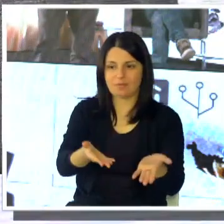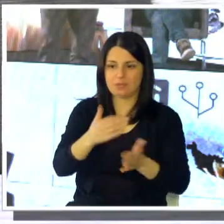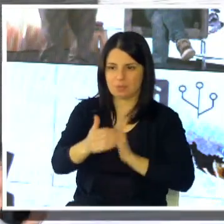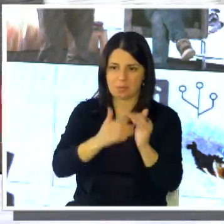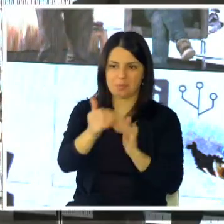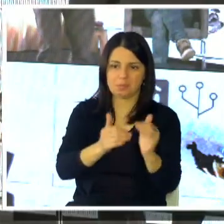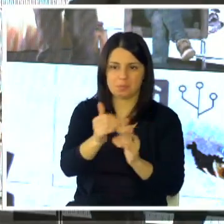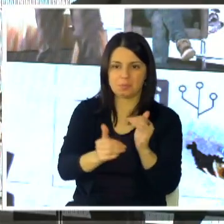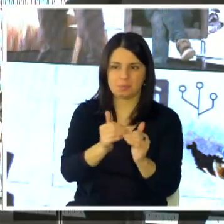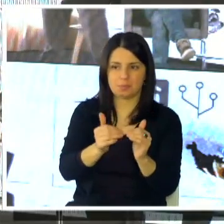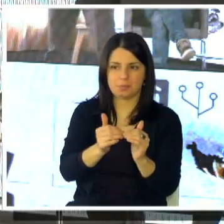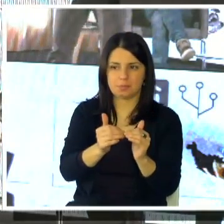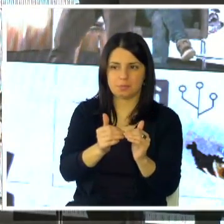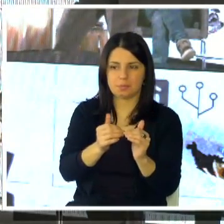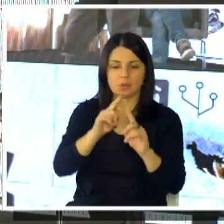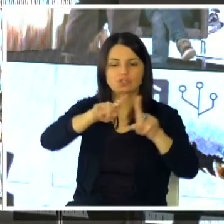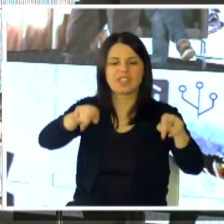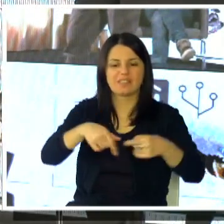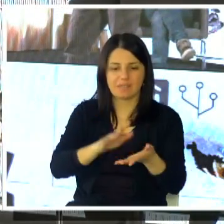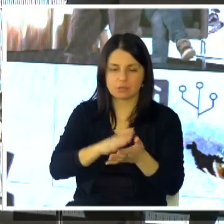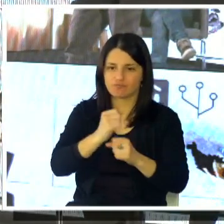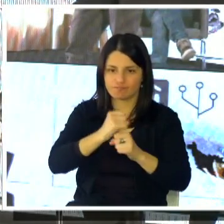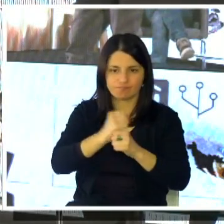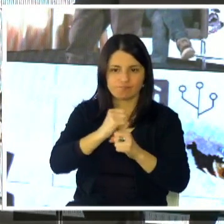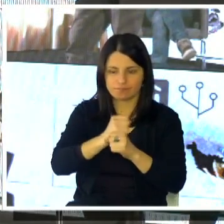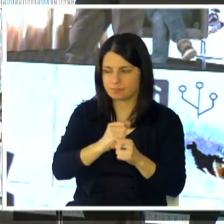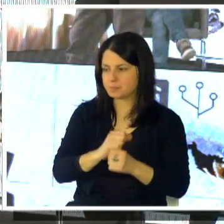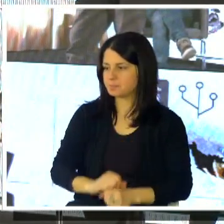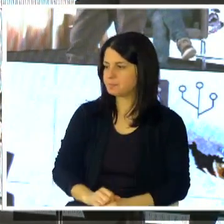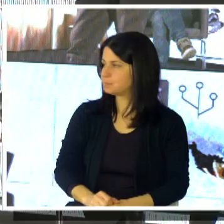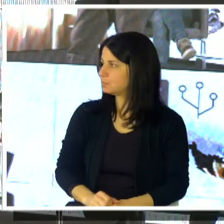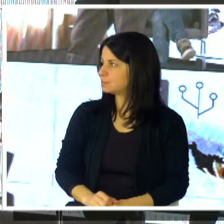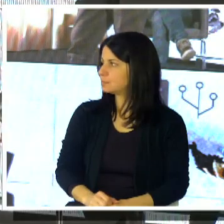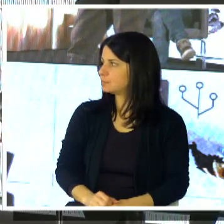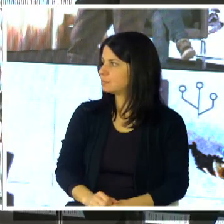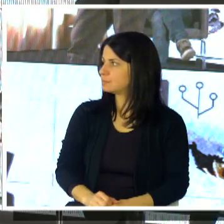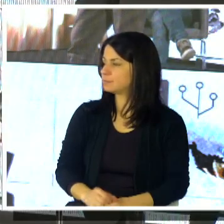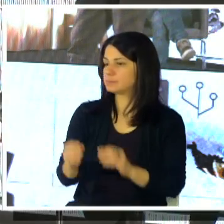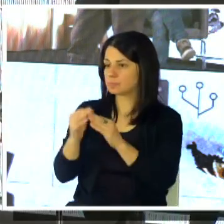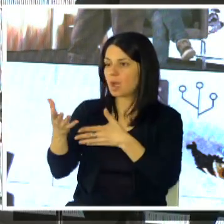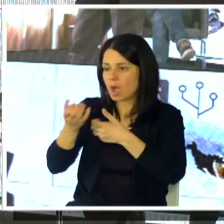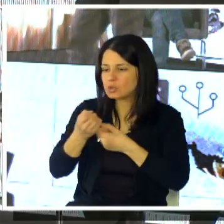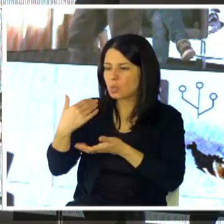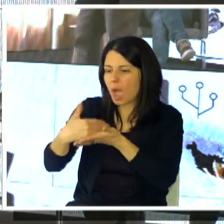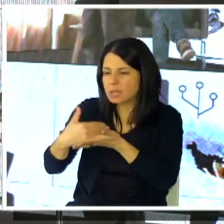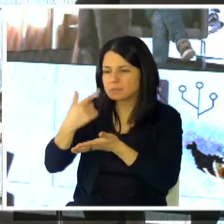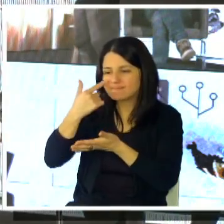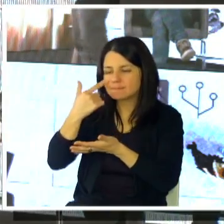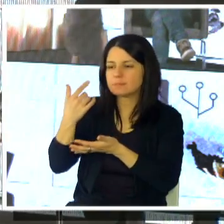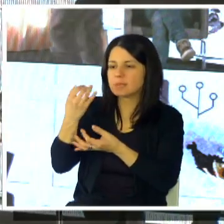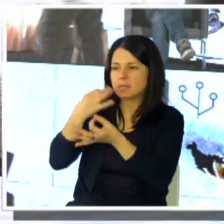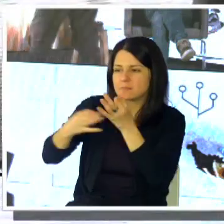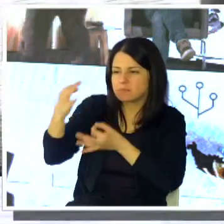proceso de certificación, ingeniería en la empresa que nos está ayudando, asesorando, que es uno de